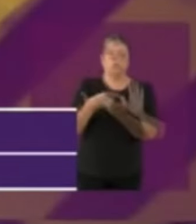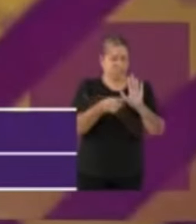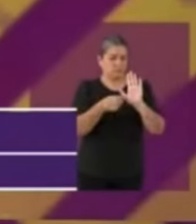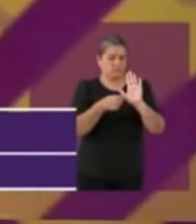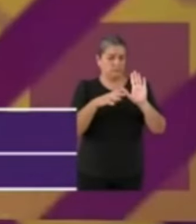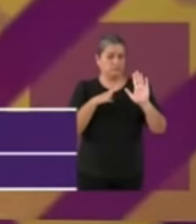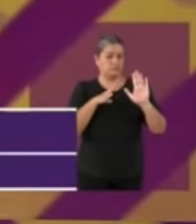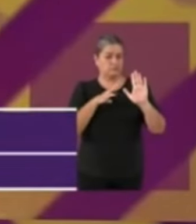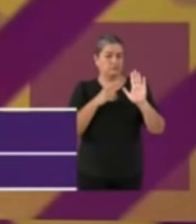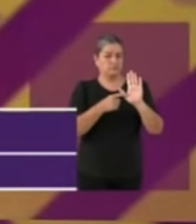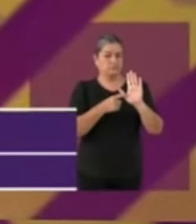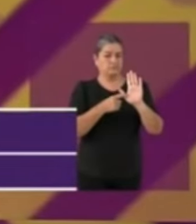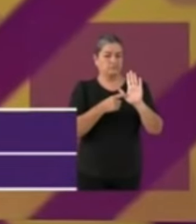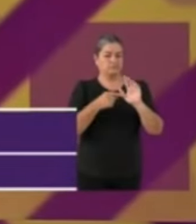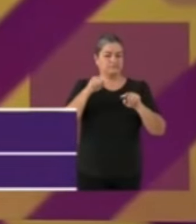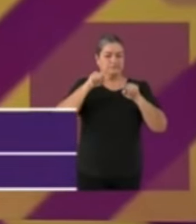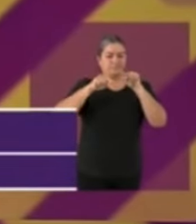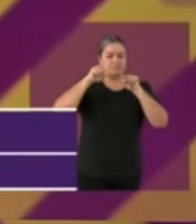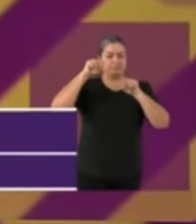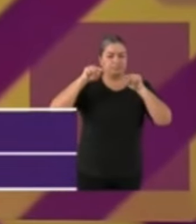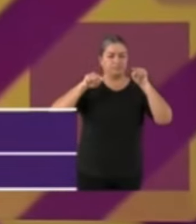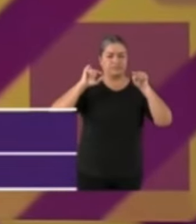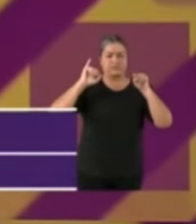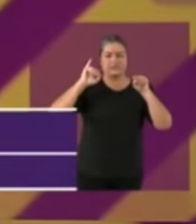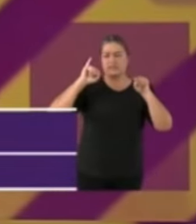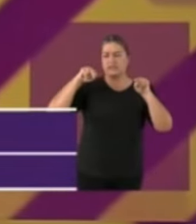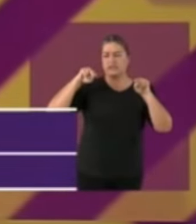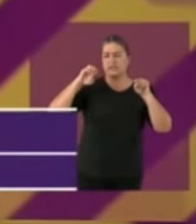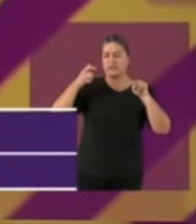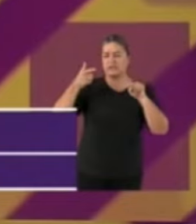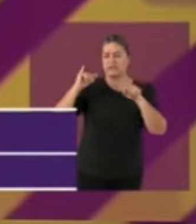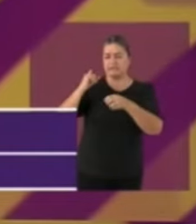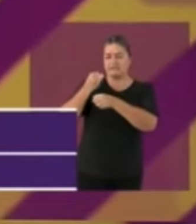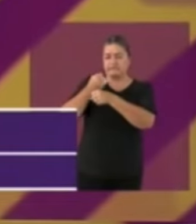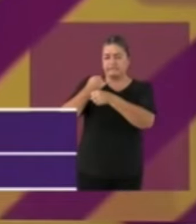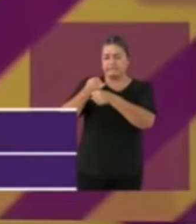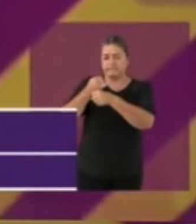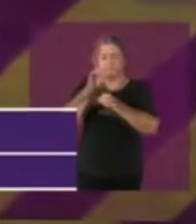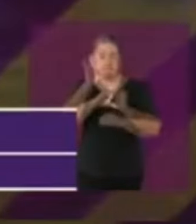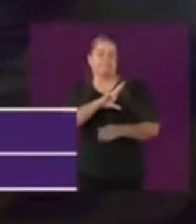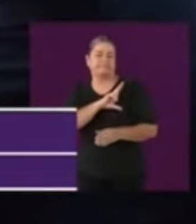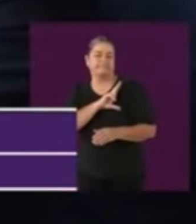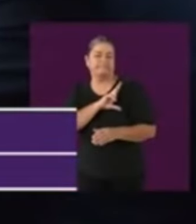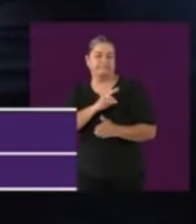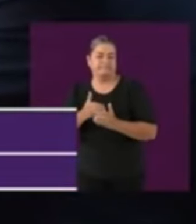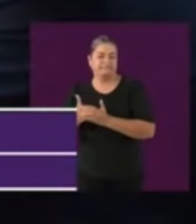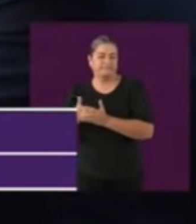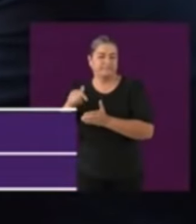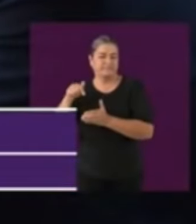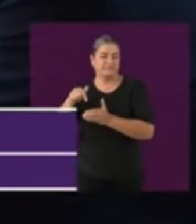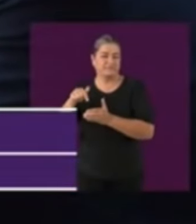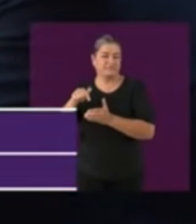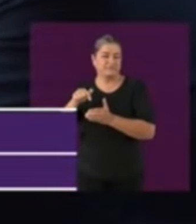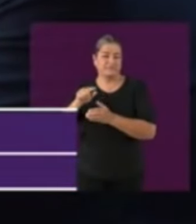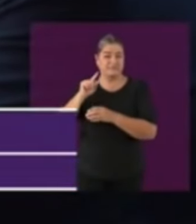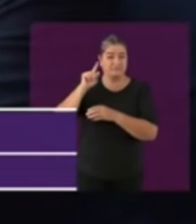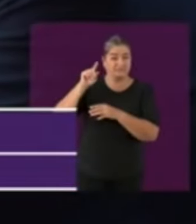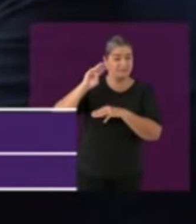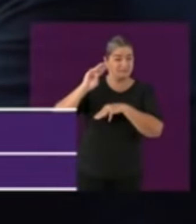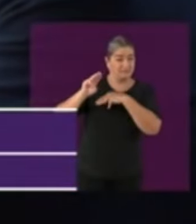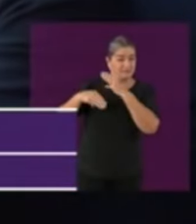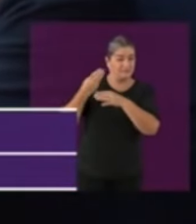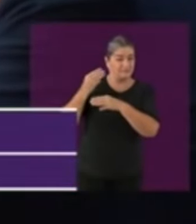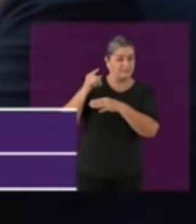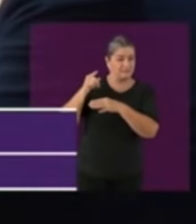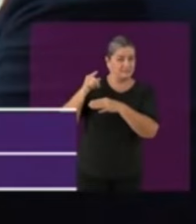línea en este caso en materia de corrupción de pobreza de bueno de grupos vulnerables violencia contra las